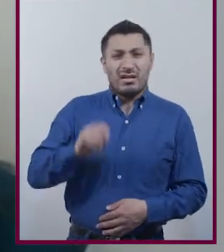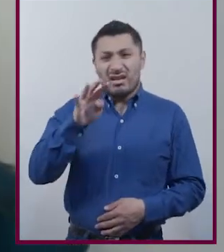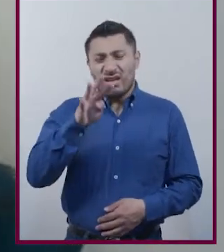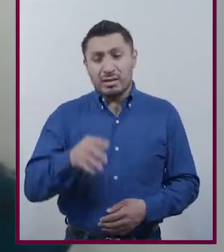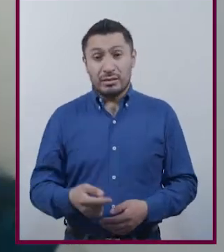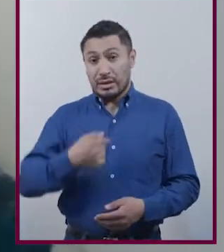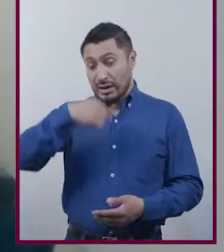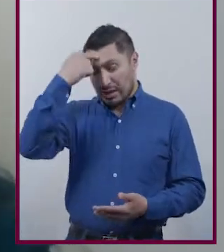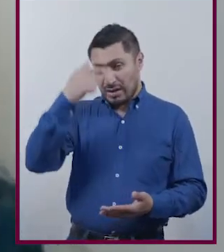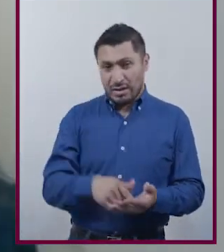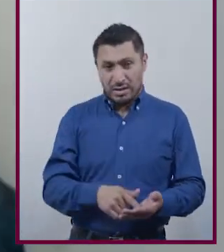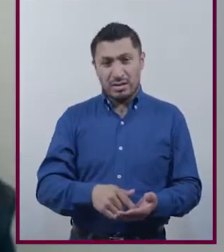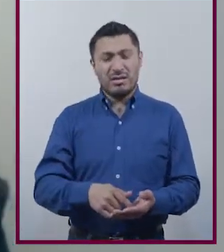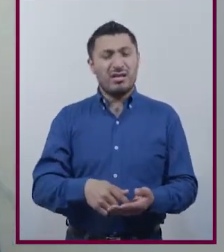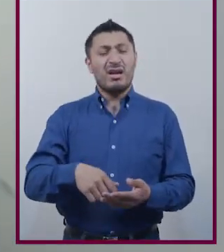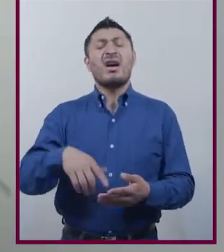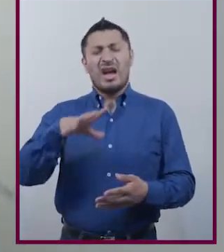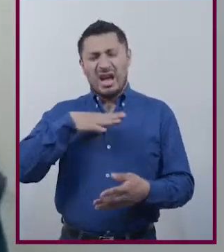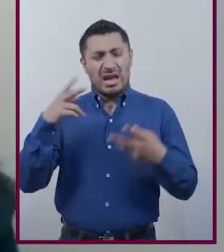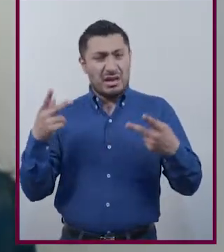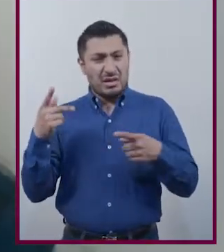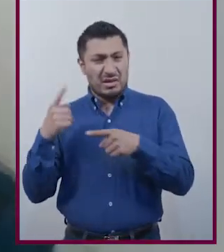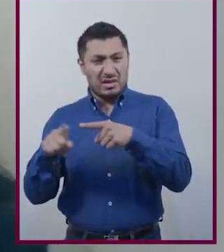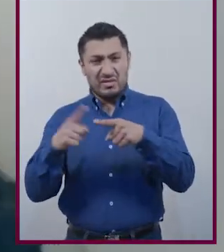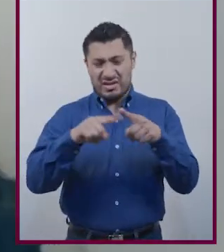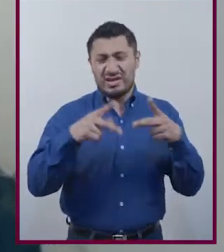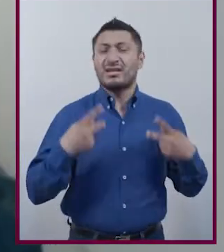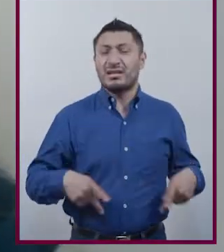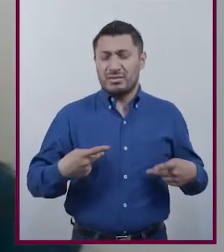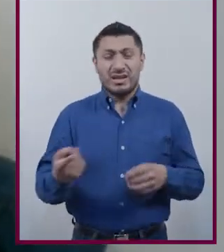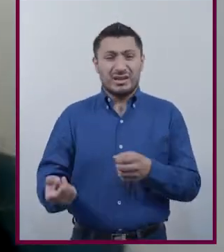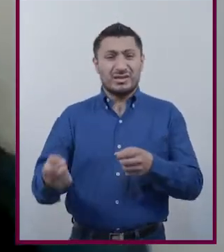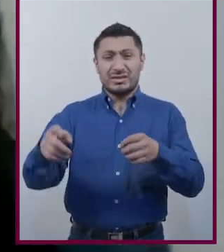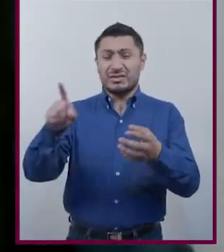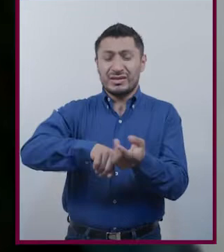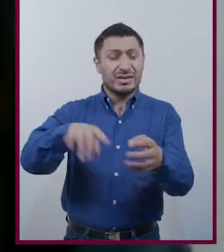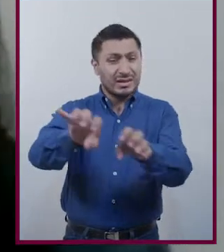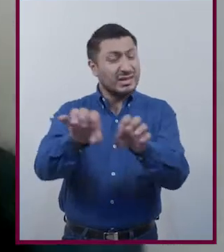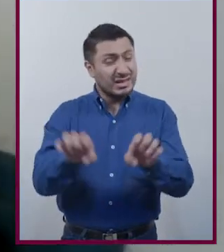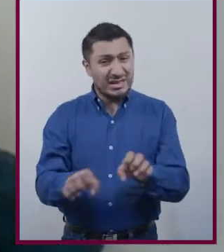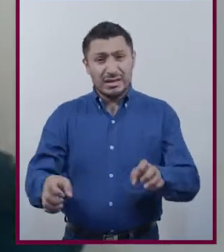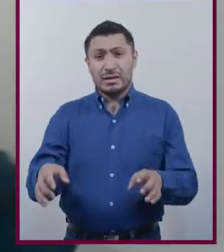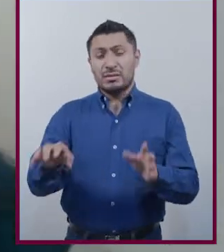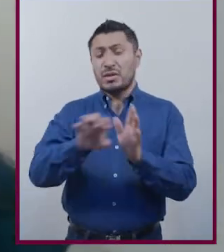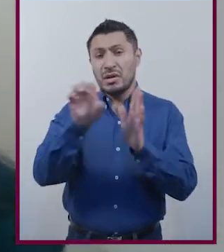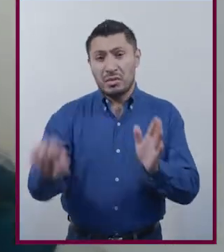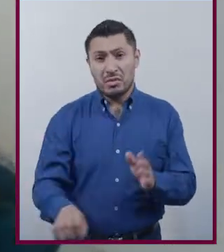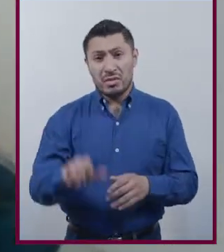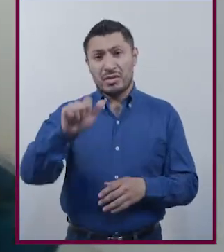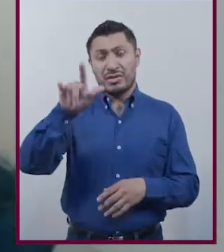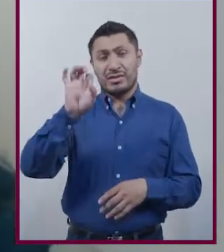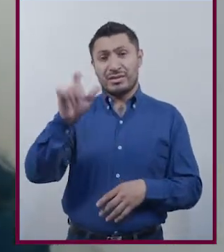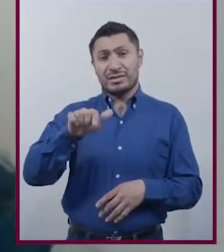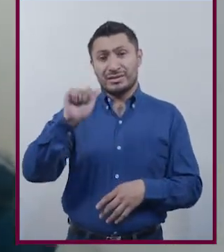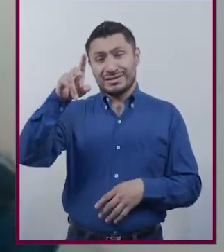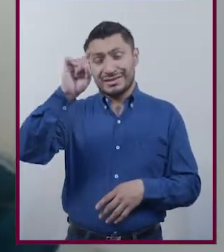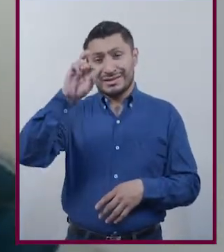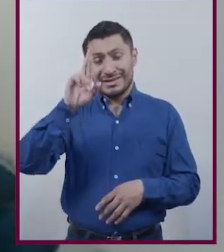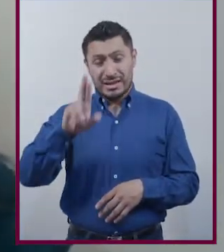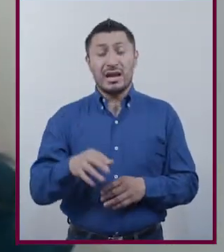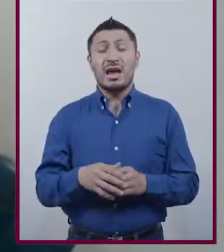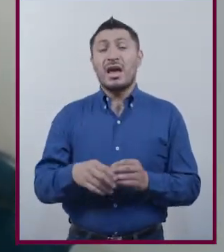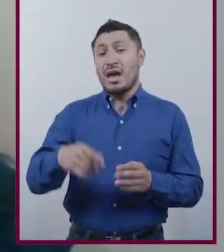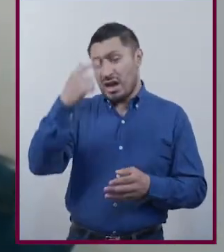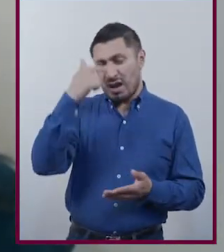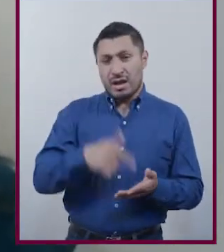inventor principal sí fue Meucci, pero hay varios como que estuvieron involucrados, como es Alexander Graham, que